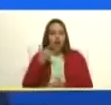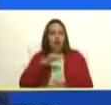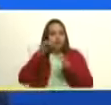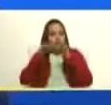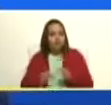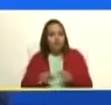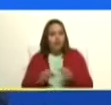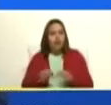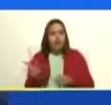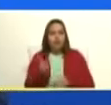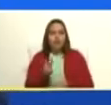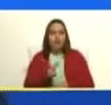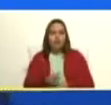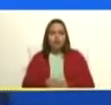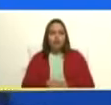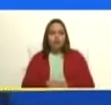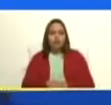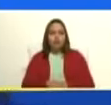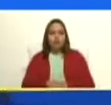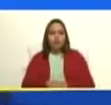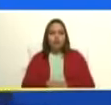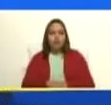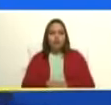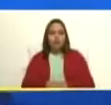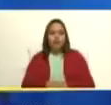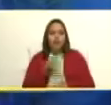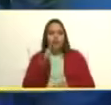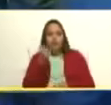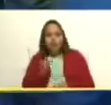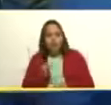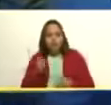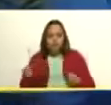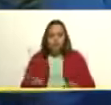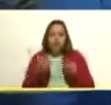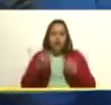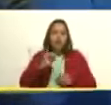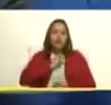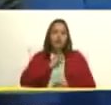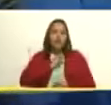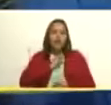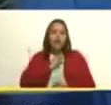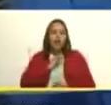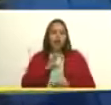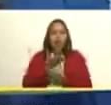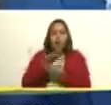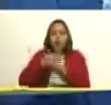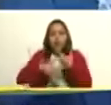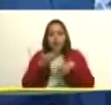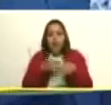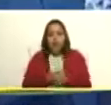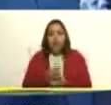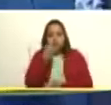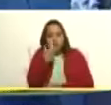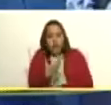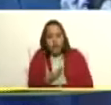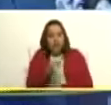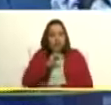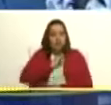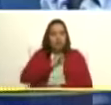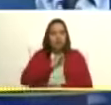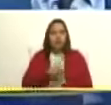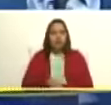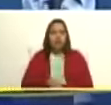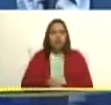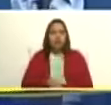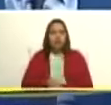venezolano, que tanto ha surgido como identidad compartida, hermosa.